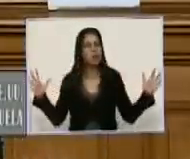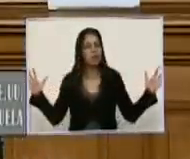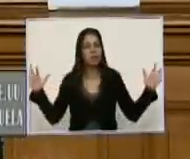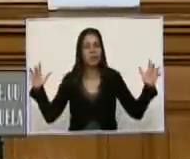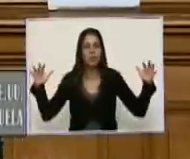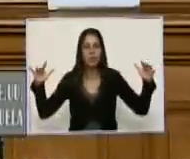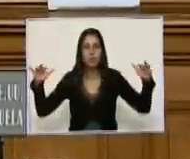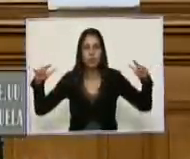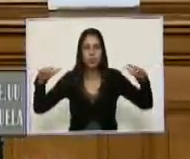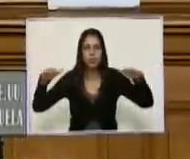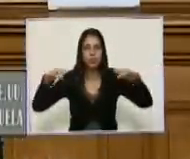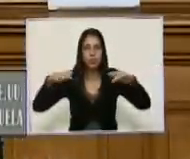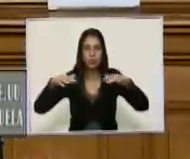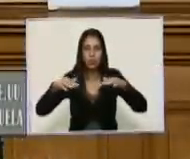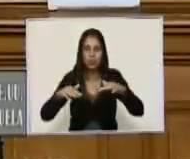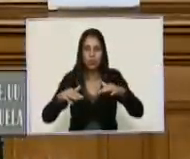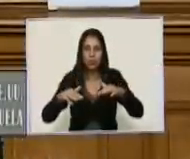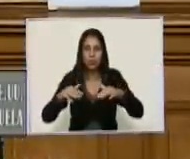Y por casualidad